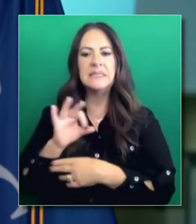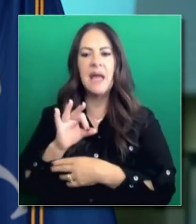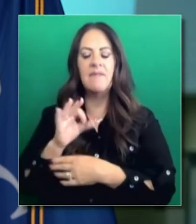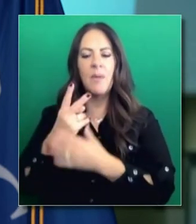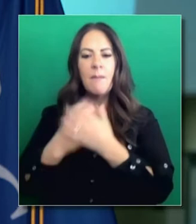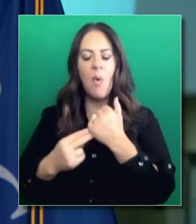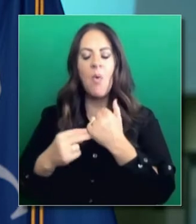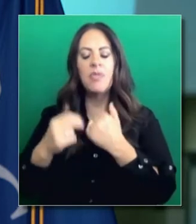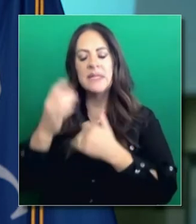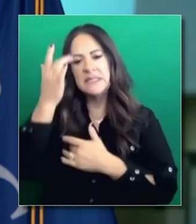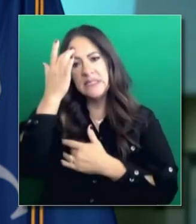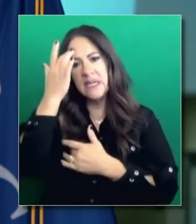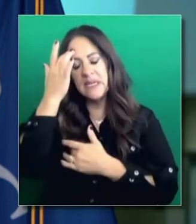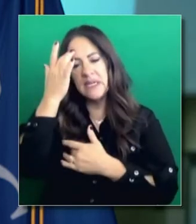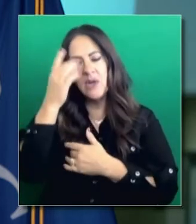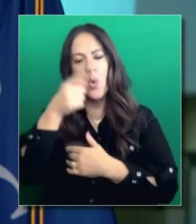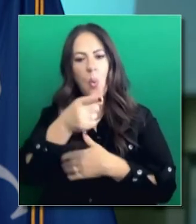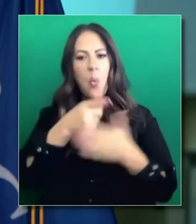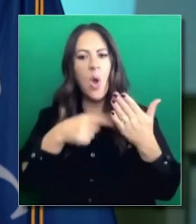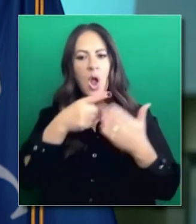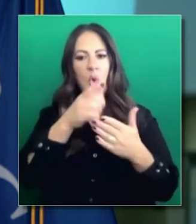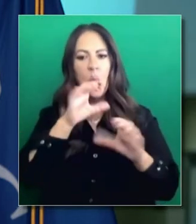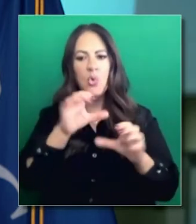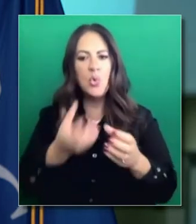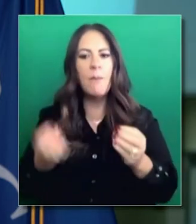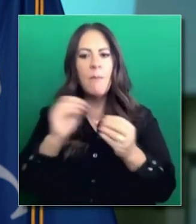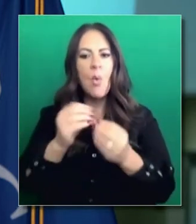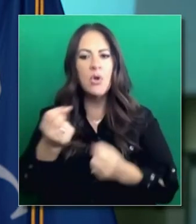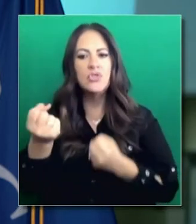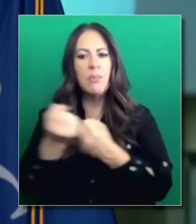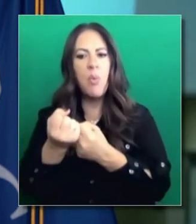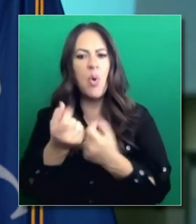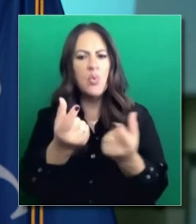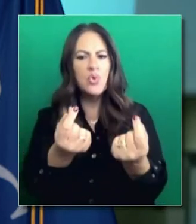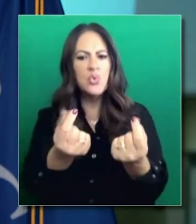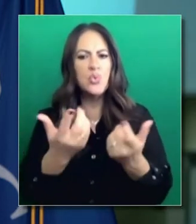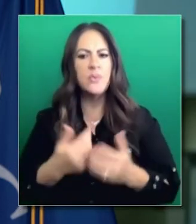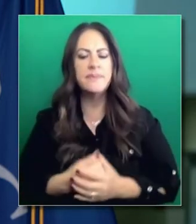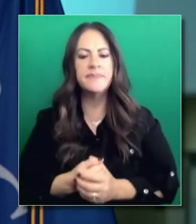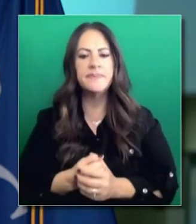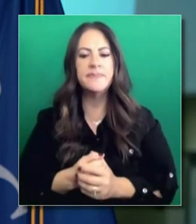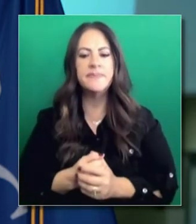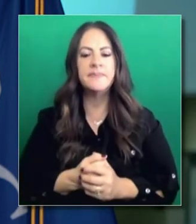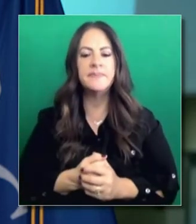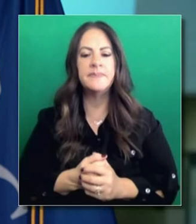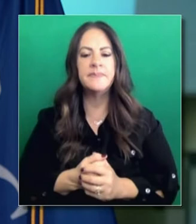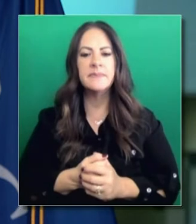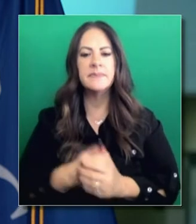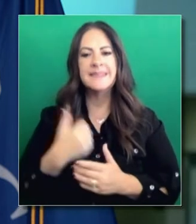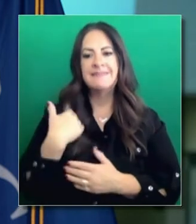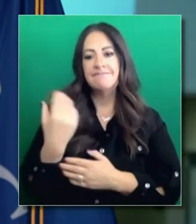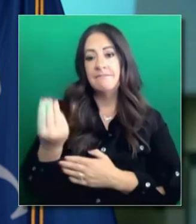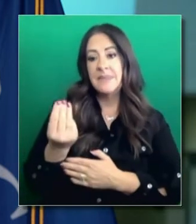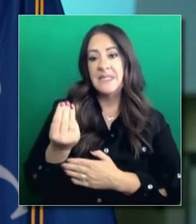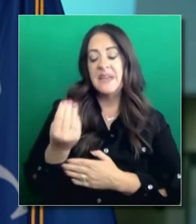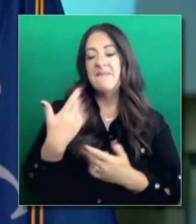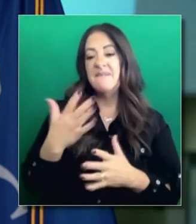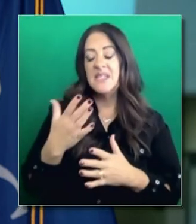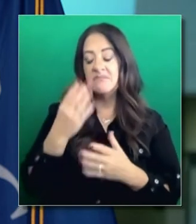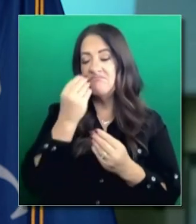las cárceles, también se está enfermando. ¿Qué más se puede hacer para proteger a estas personas? Sí, el lunes contesté específicamente esa